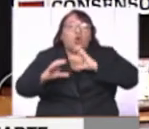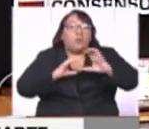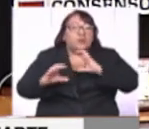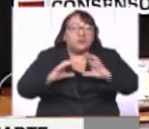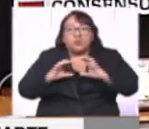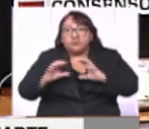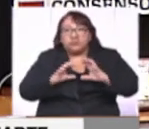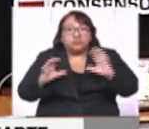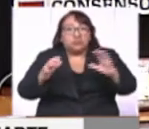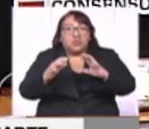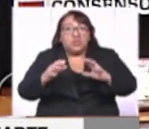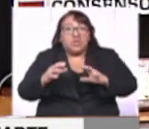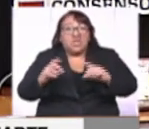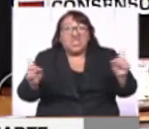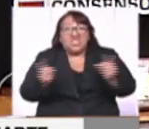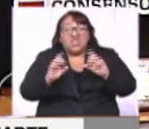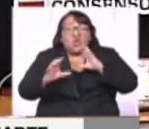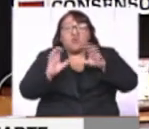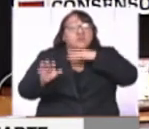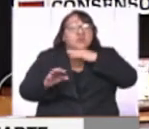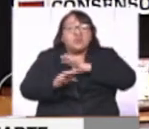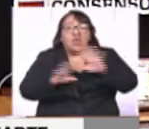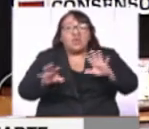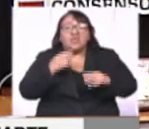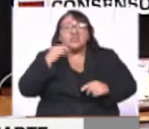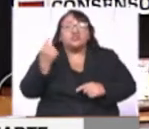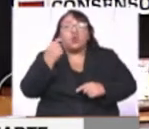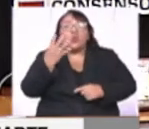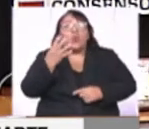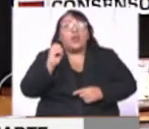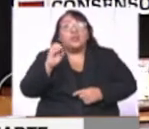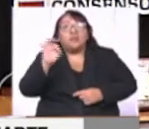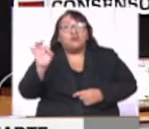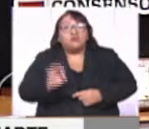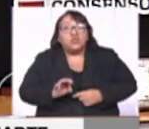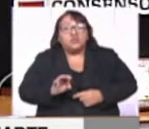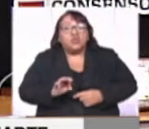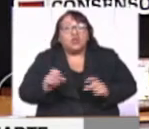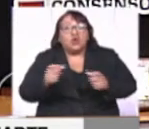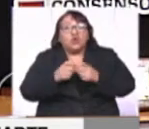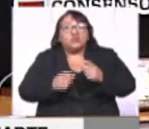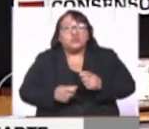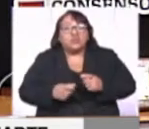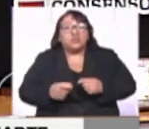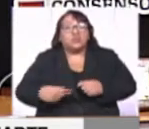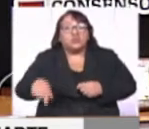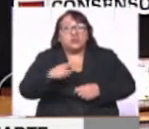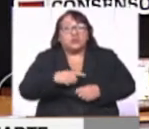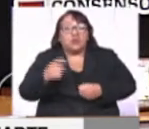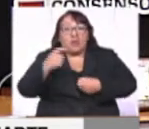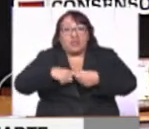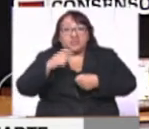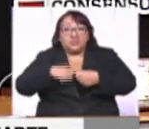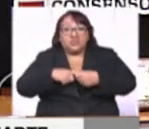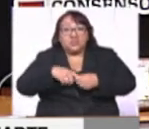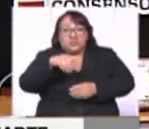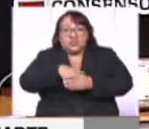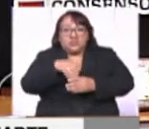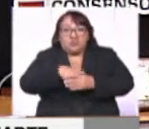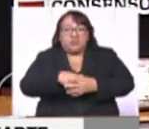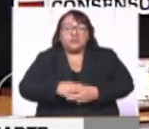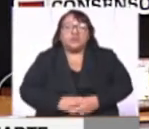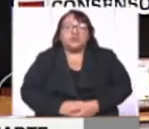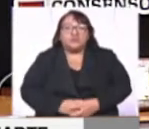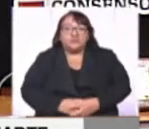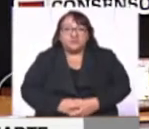de por lo menos el 40% de congresistas hábiles. Señores congresistas, sírvanse marcar su